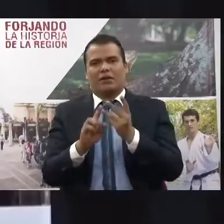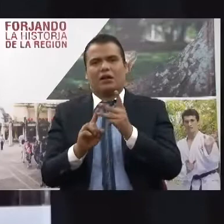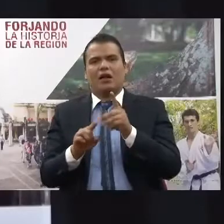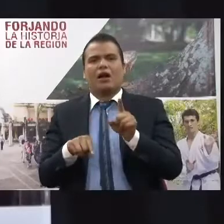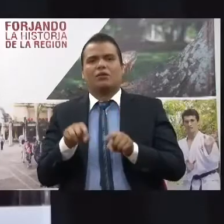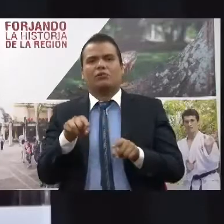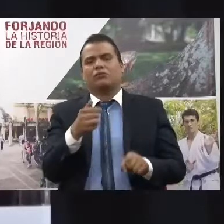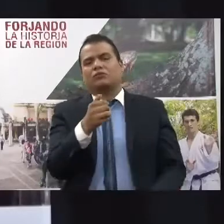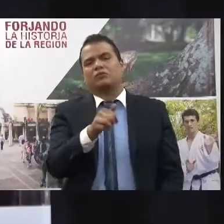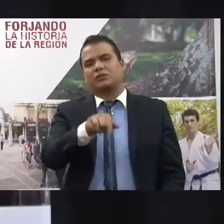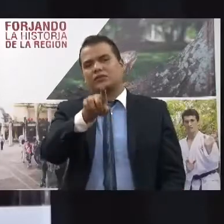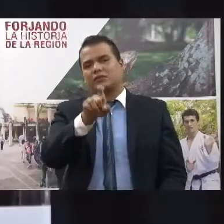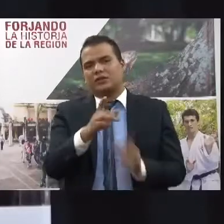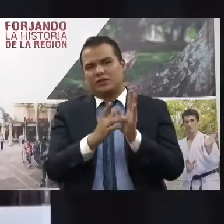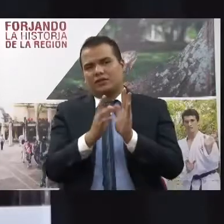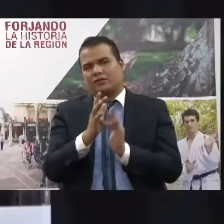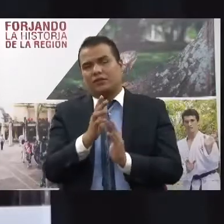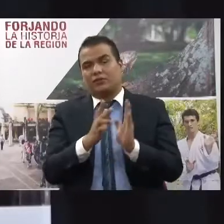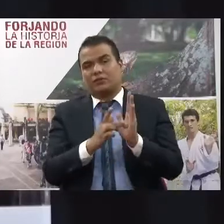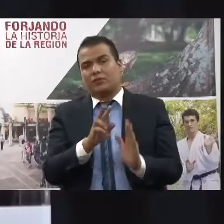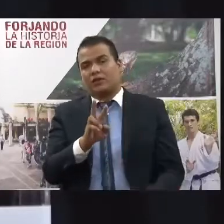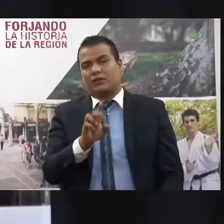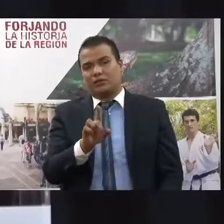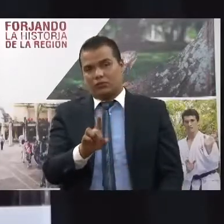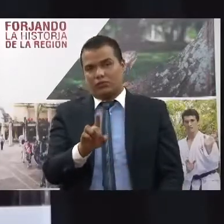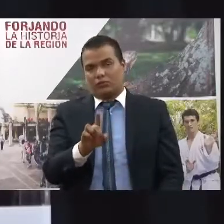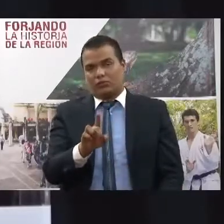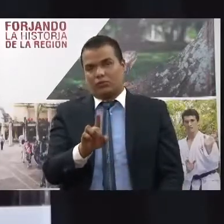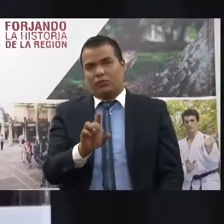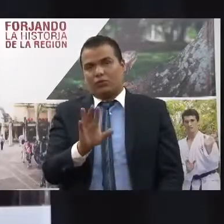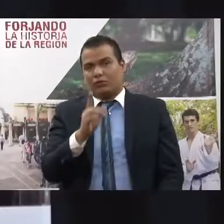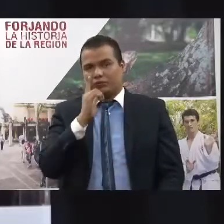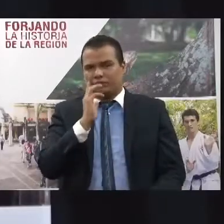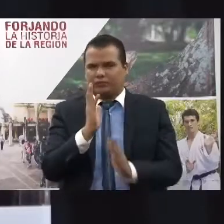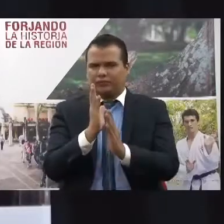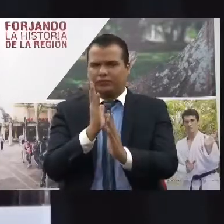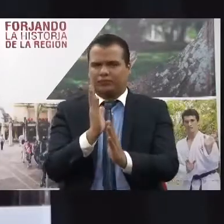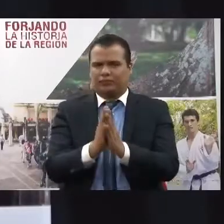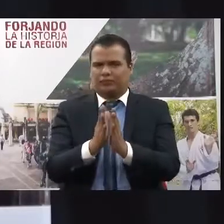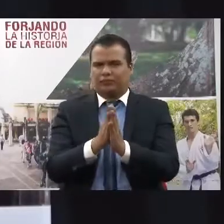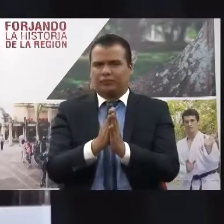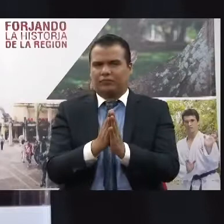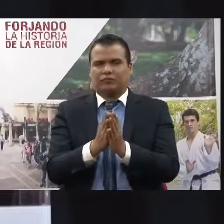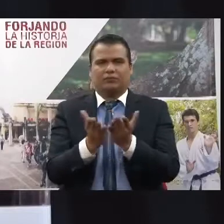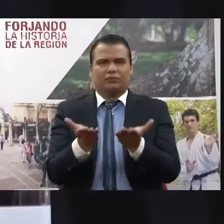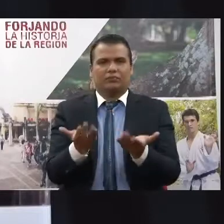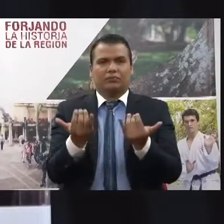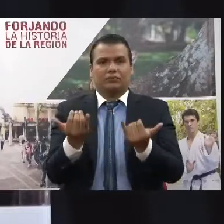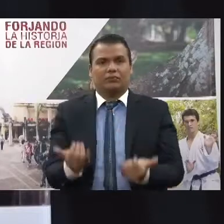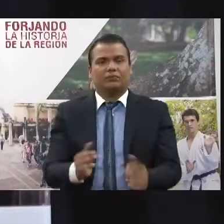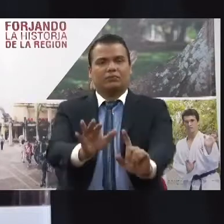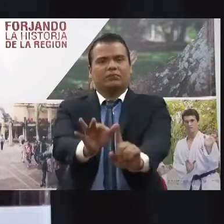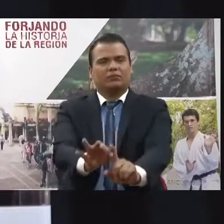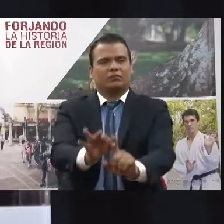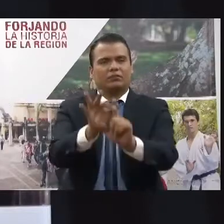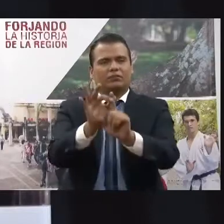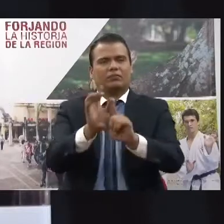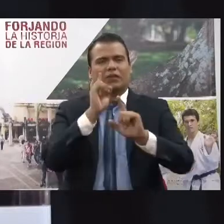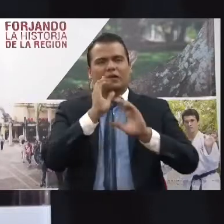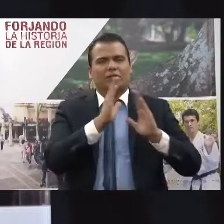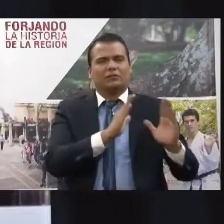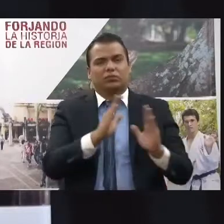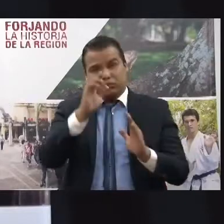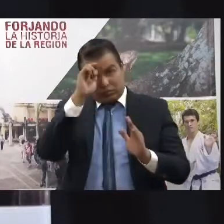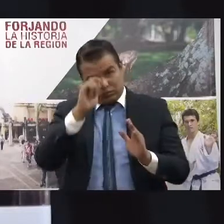el 16 de abril de 2021. De manera muy especial, Esta ceremonia solemne de grado se realiza